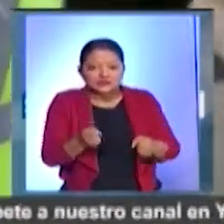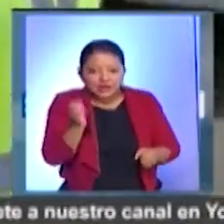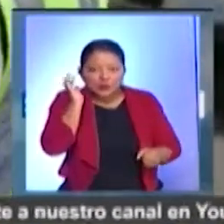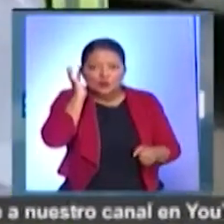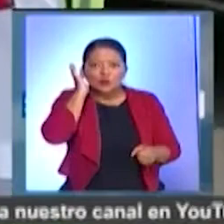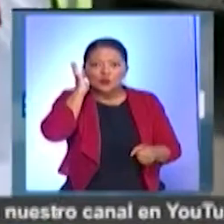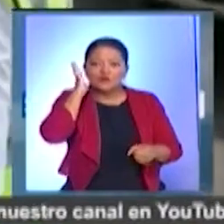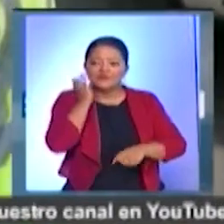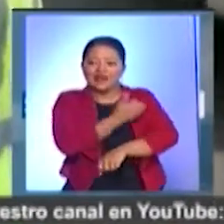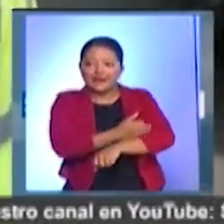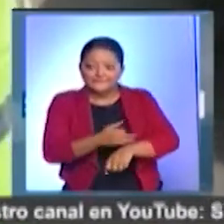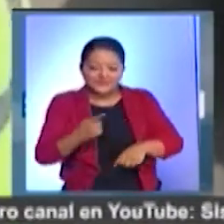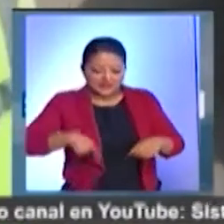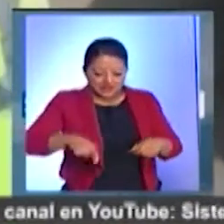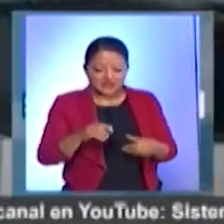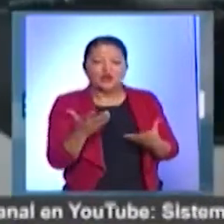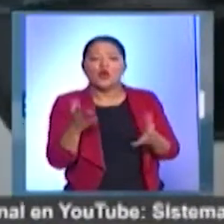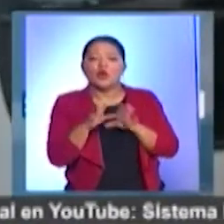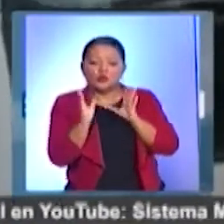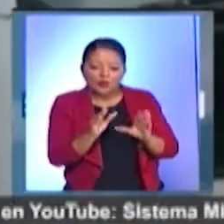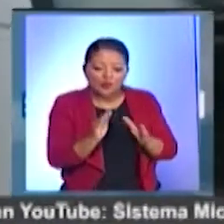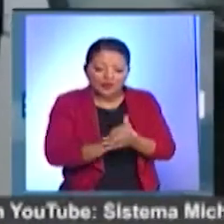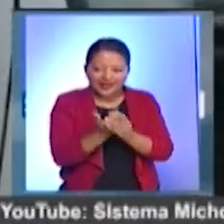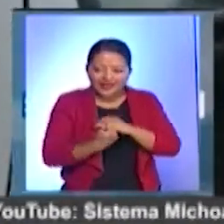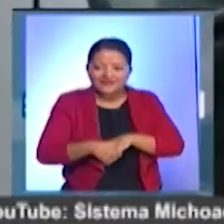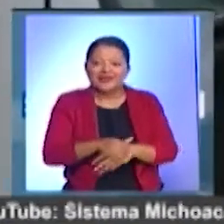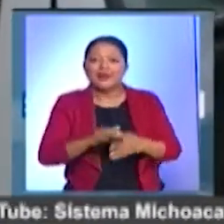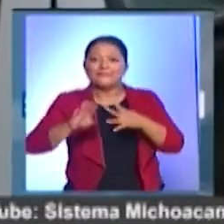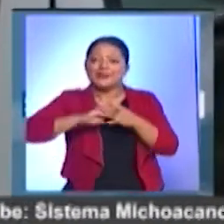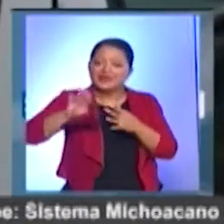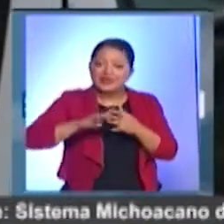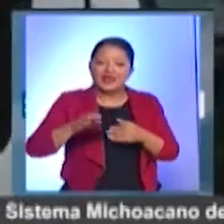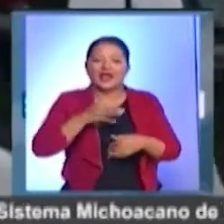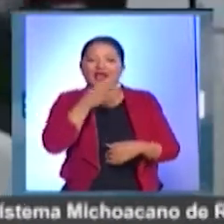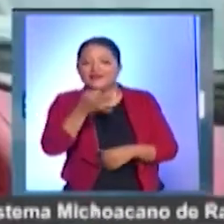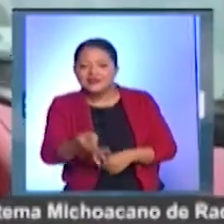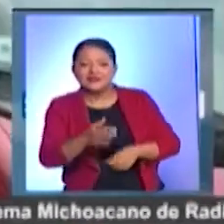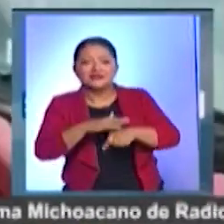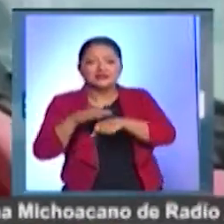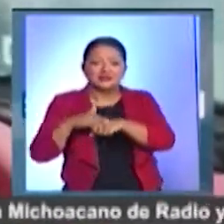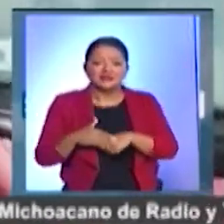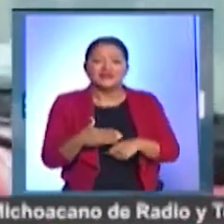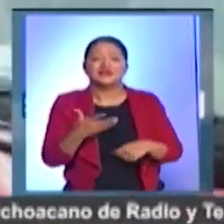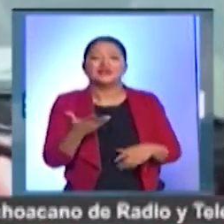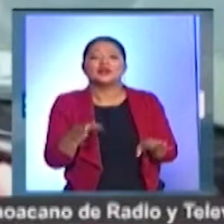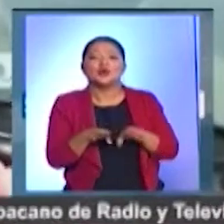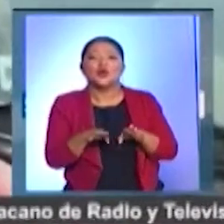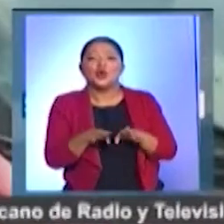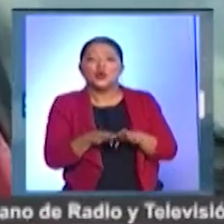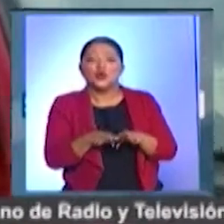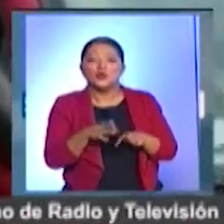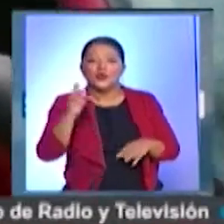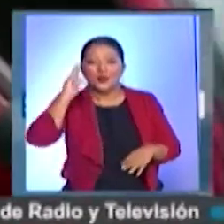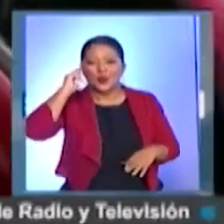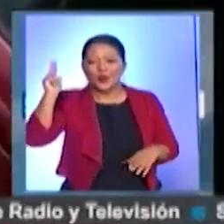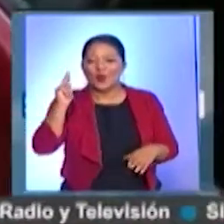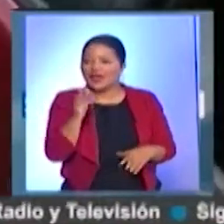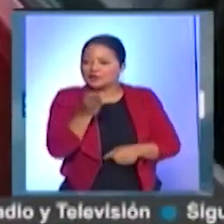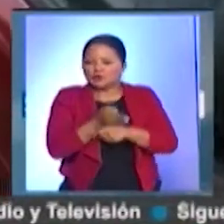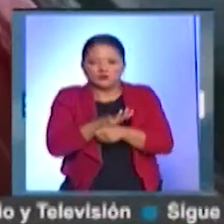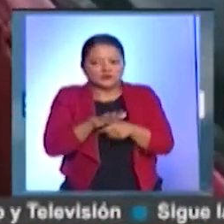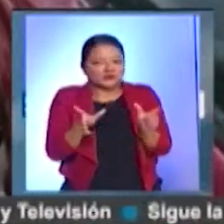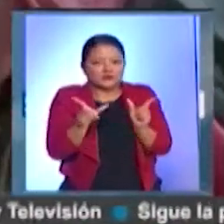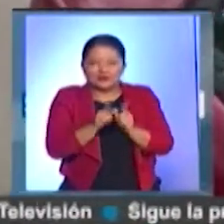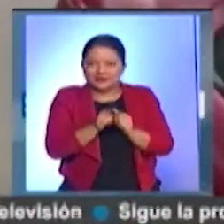familiares técnicas de lavado de manos aviso a migrantes y promoción del saludo que dice con un hola es suficiente